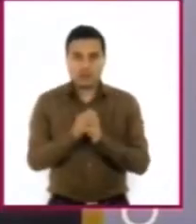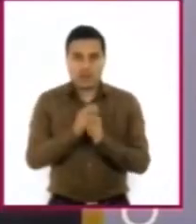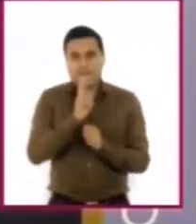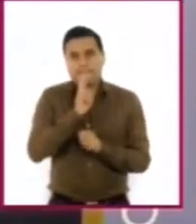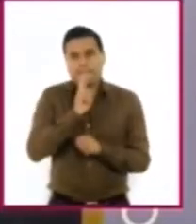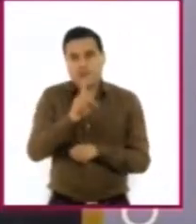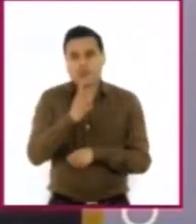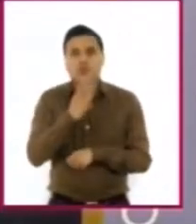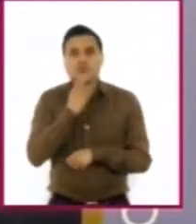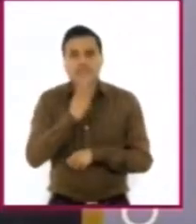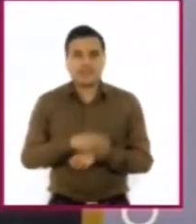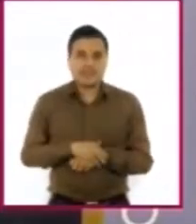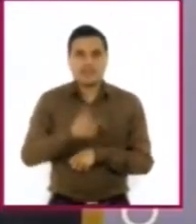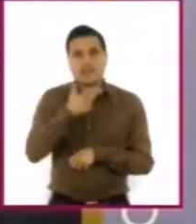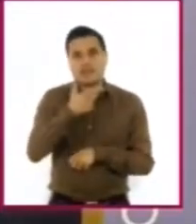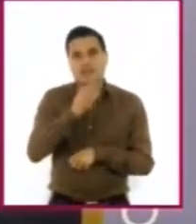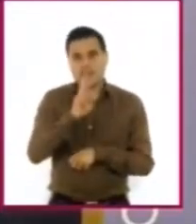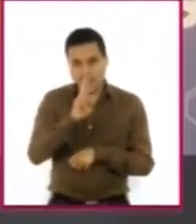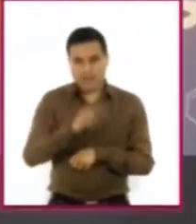gramo y el centímetro cúbico.